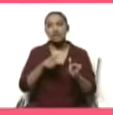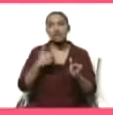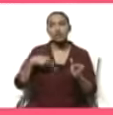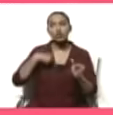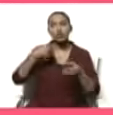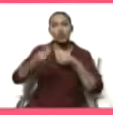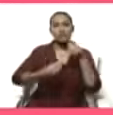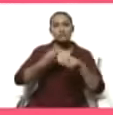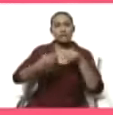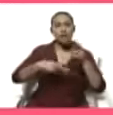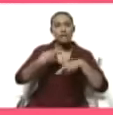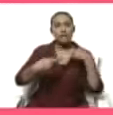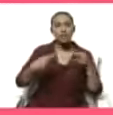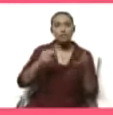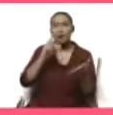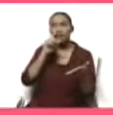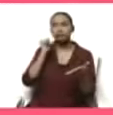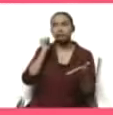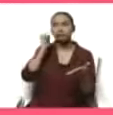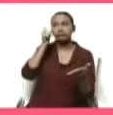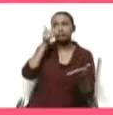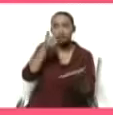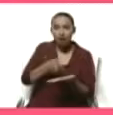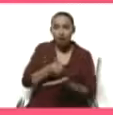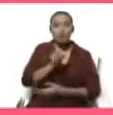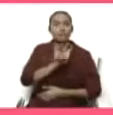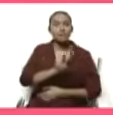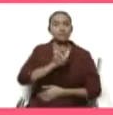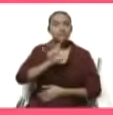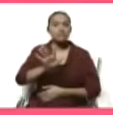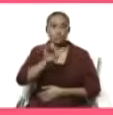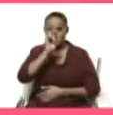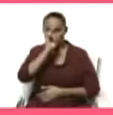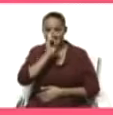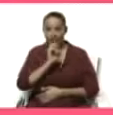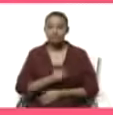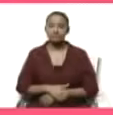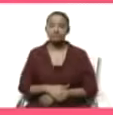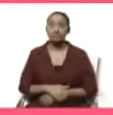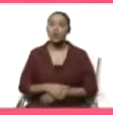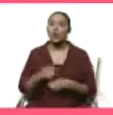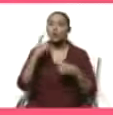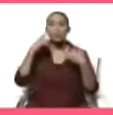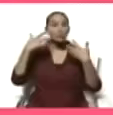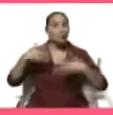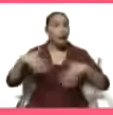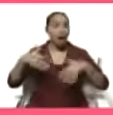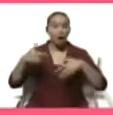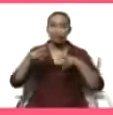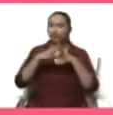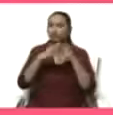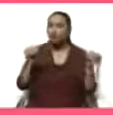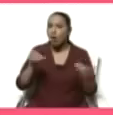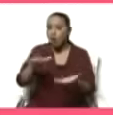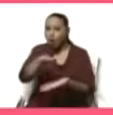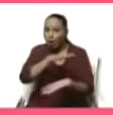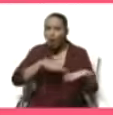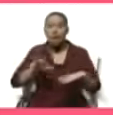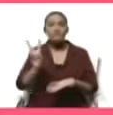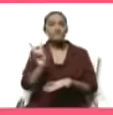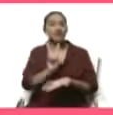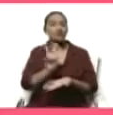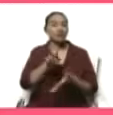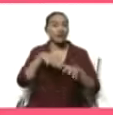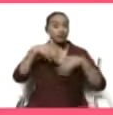de revolución una manifestación extraordinaria en todo el territorio nacional